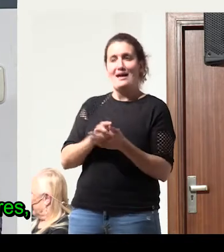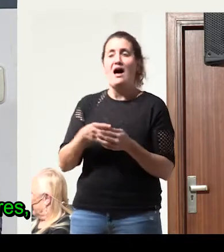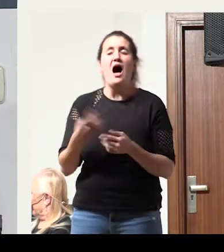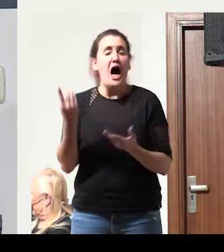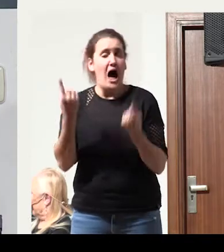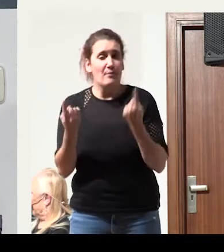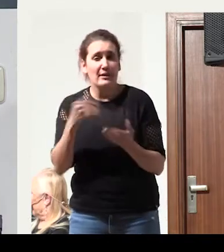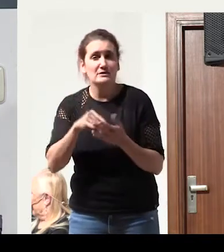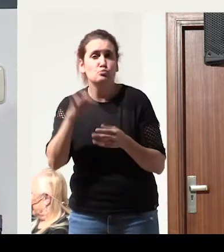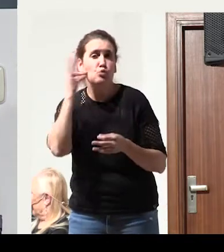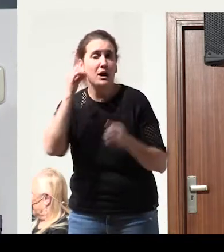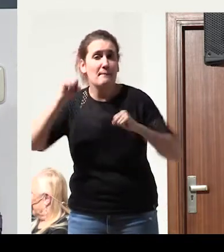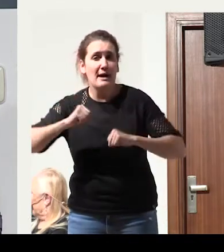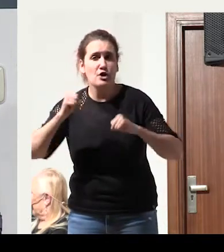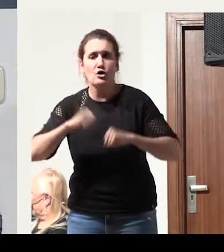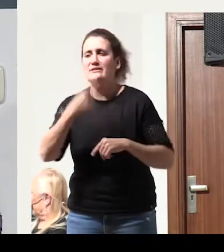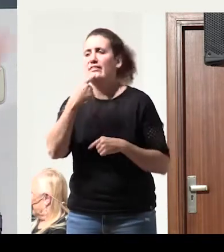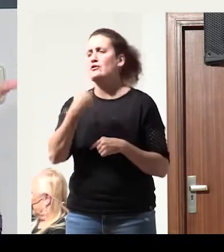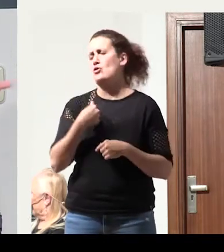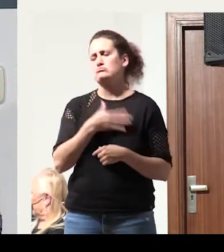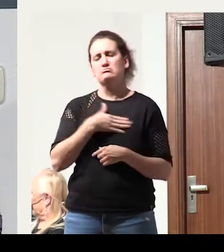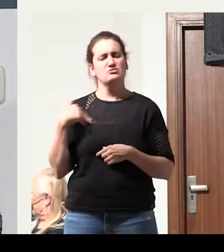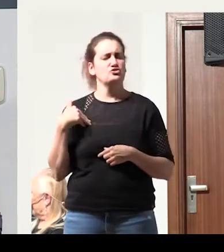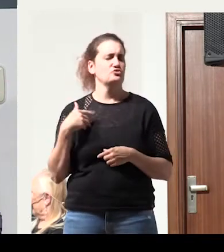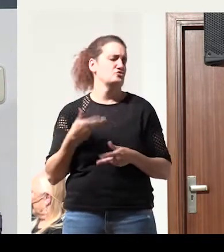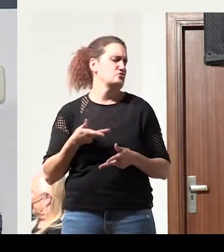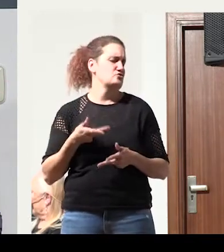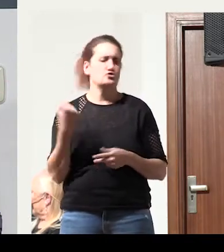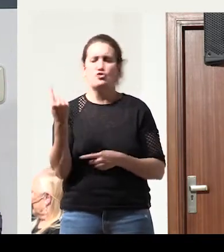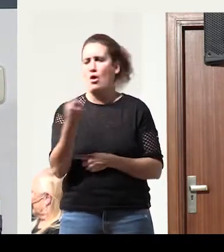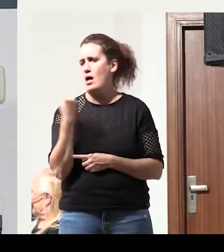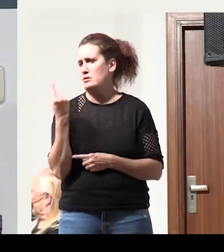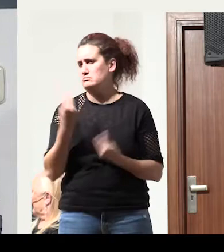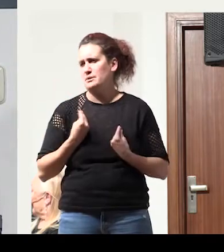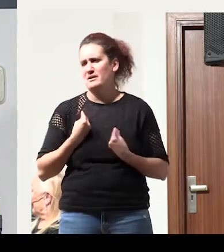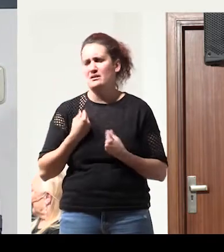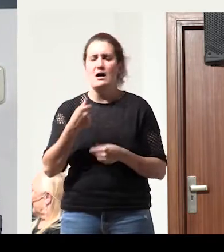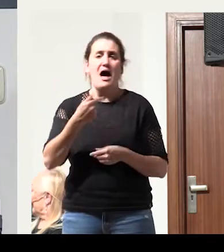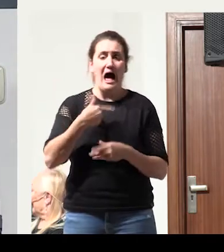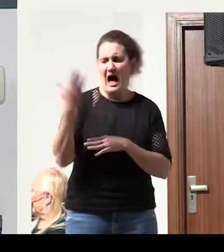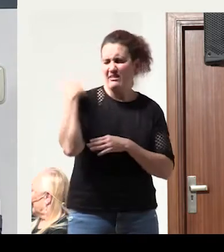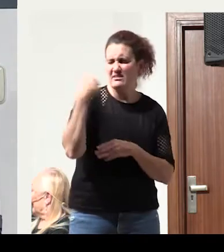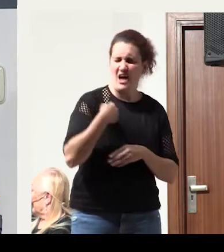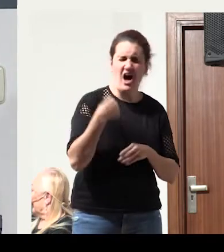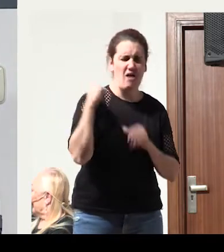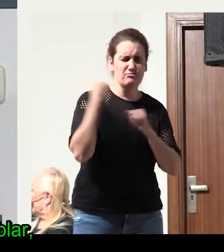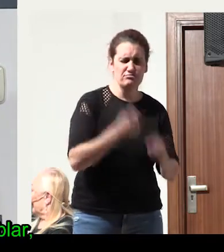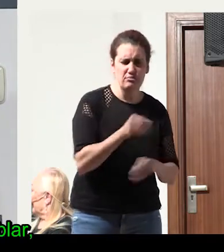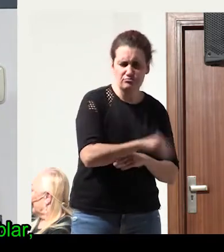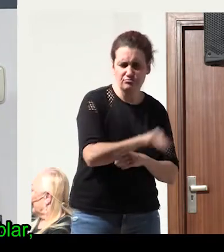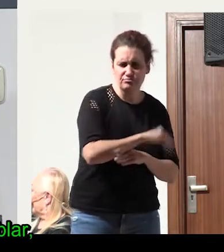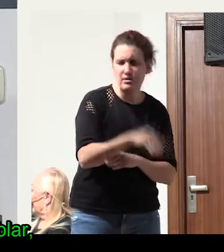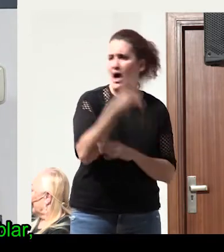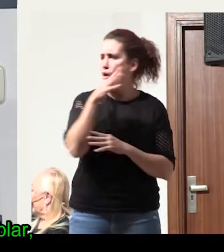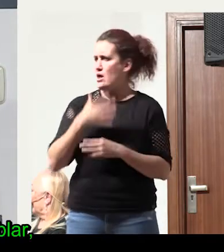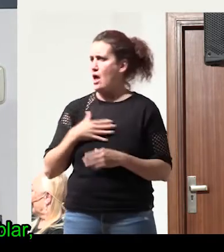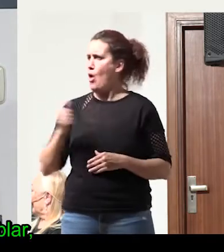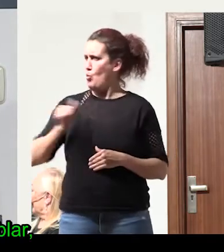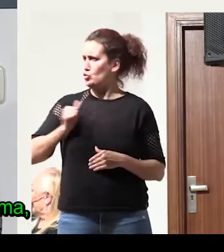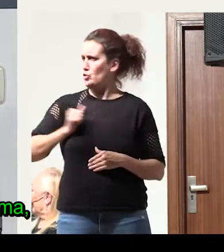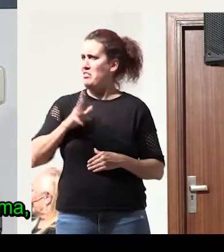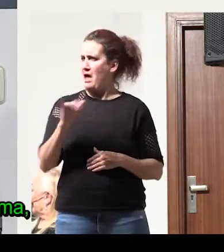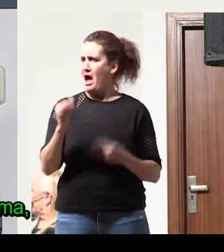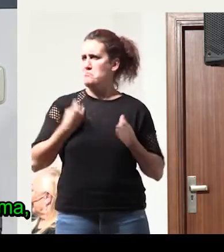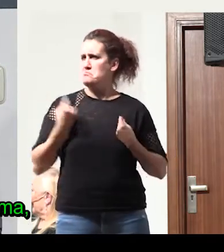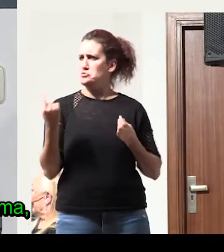dicen, quiero vivir sola. Antes he vivido con gente, he estado cuidando, ahora tengo la oportunidad de vivir sola. De esto también podríamos hablar, porque claro, luego eso a